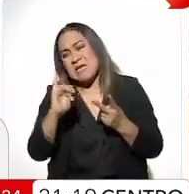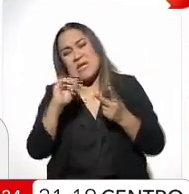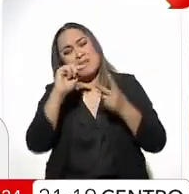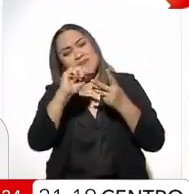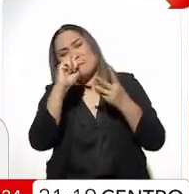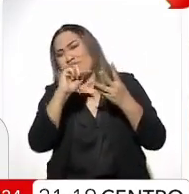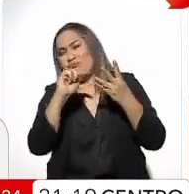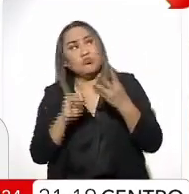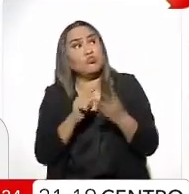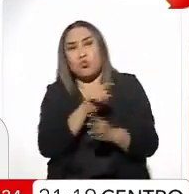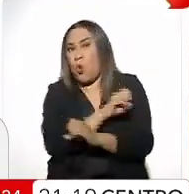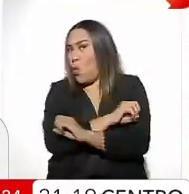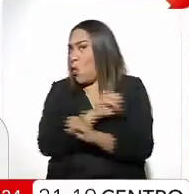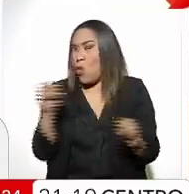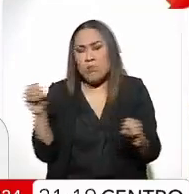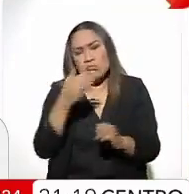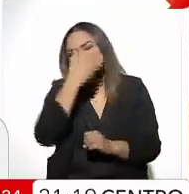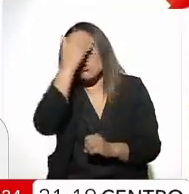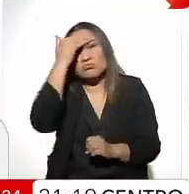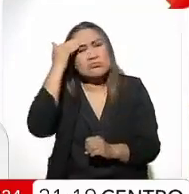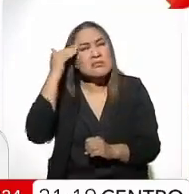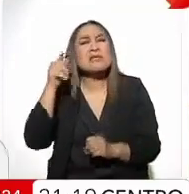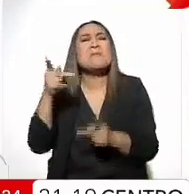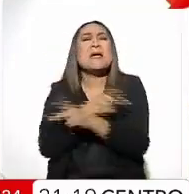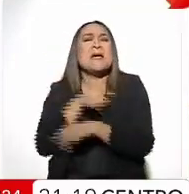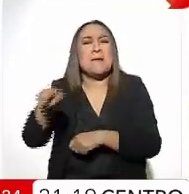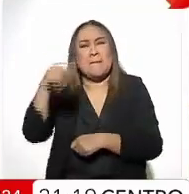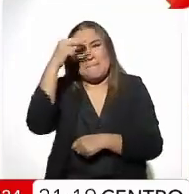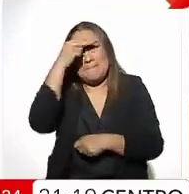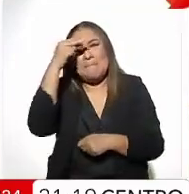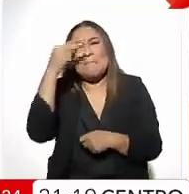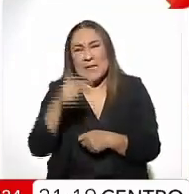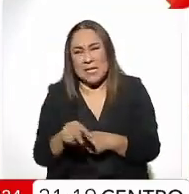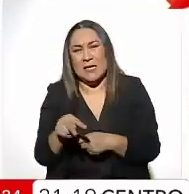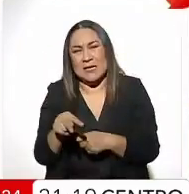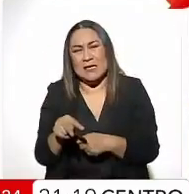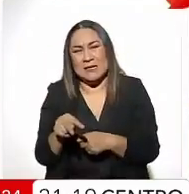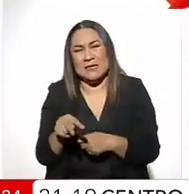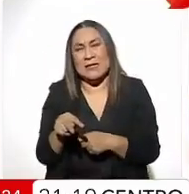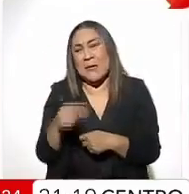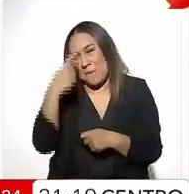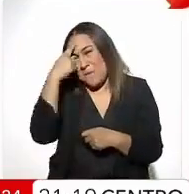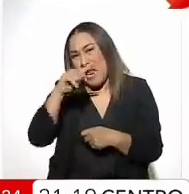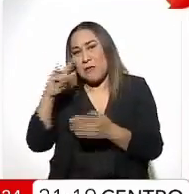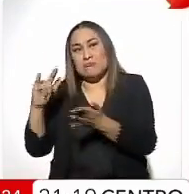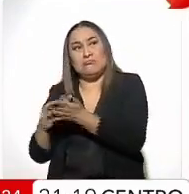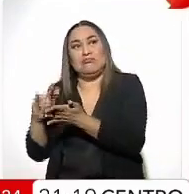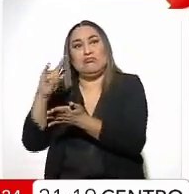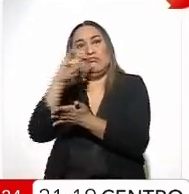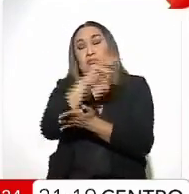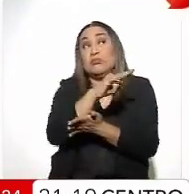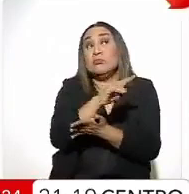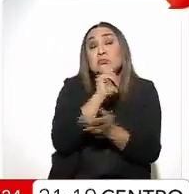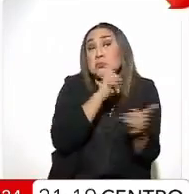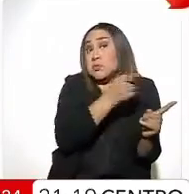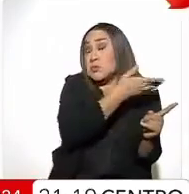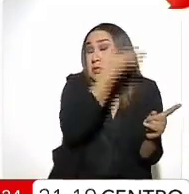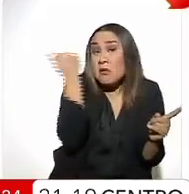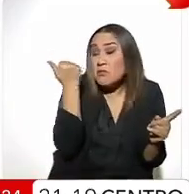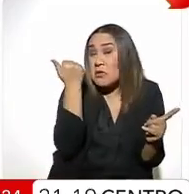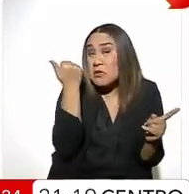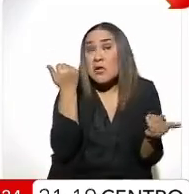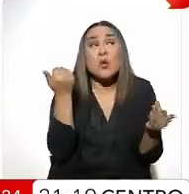no estuvieron al tanto en México en este operativo. No hubo